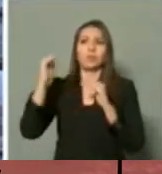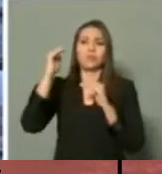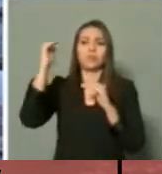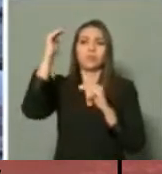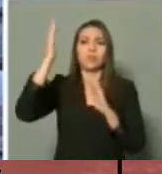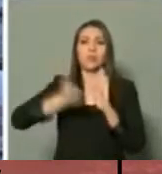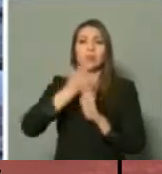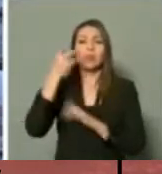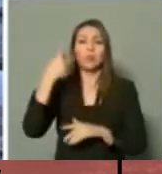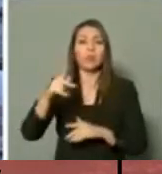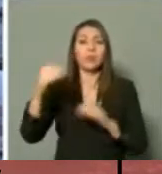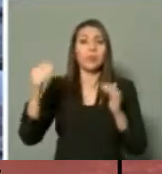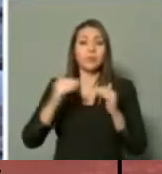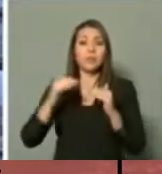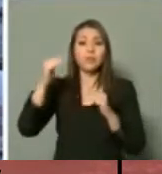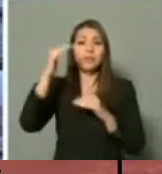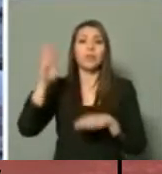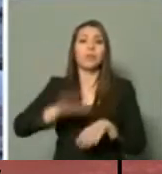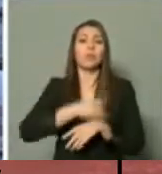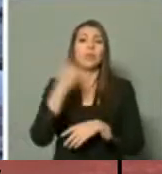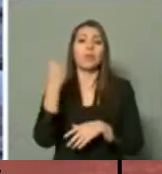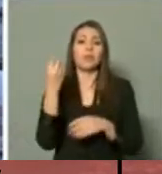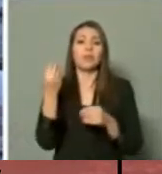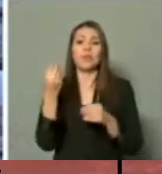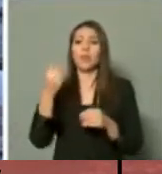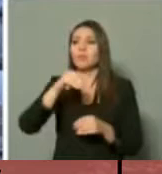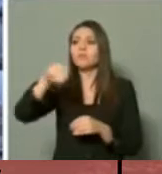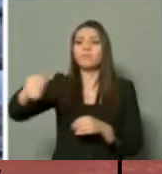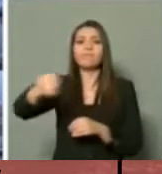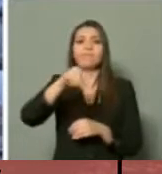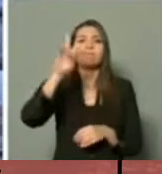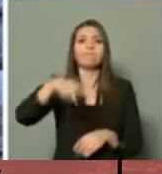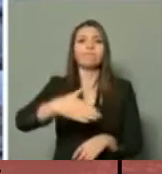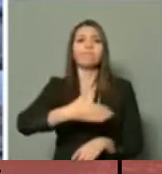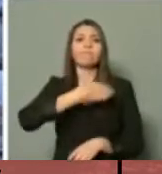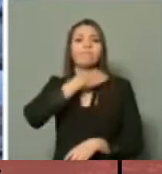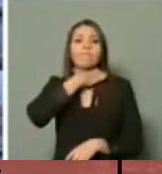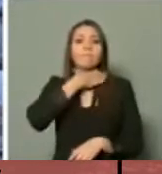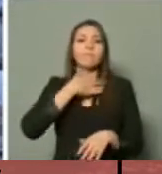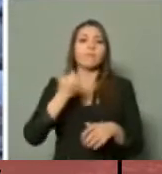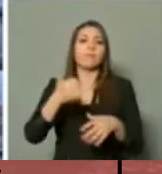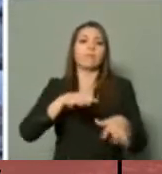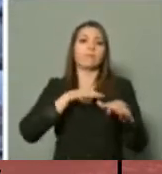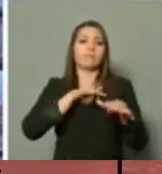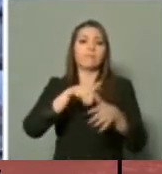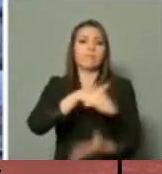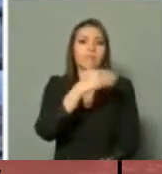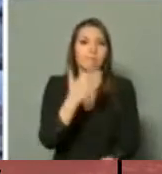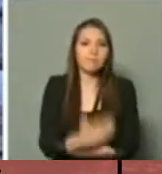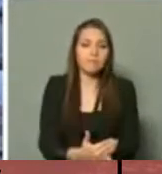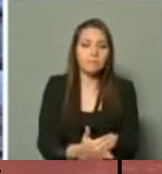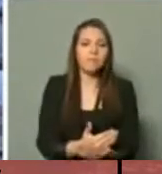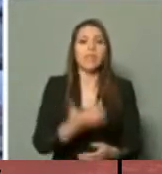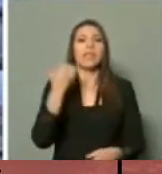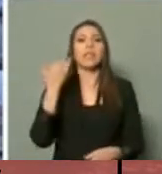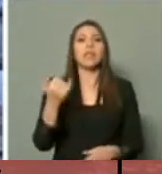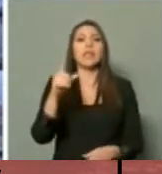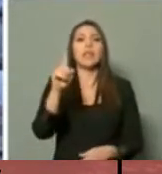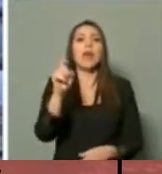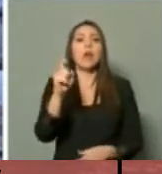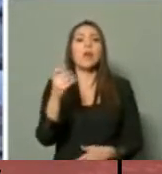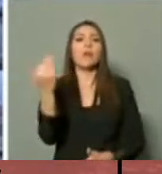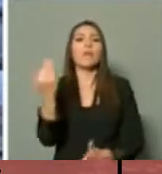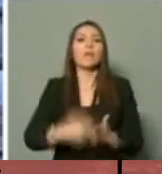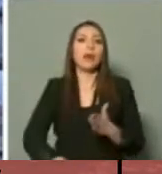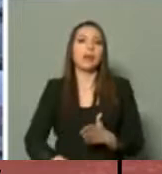propia construcción estorban, detienen el tráfico y ahí viene el origen de la falta del agua. En ese tema tenemos que controlar eso. Hay unas